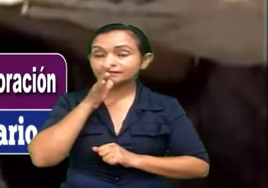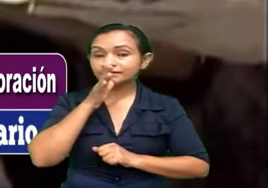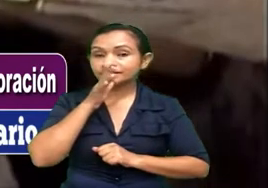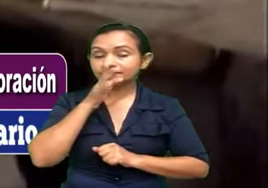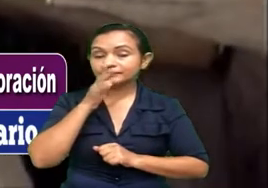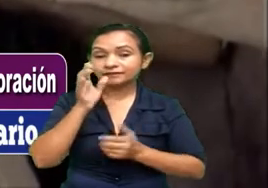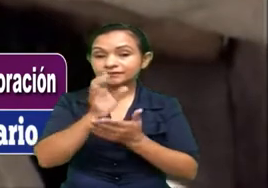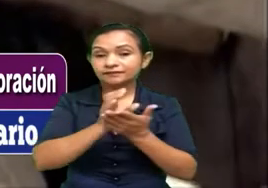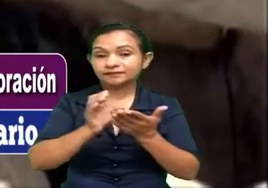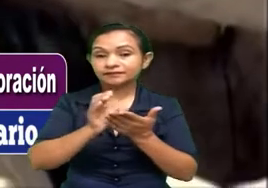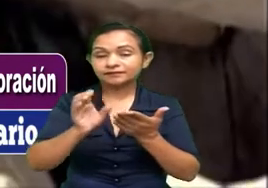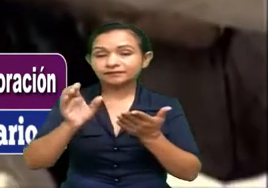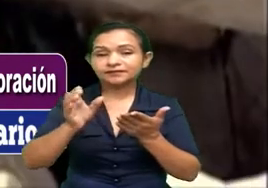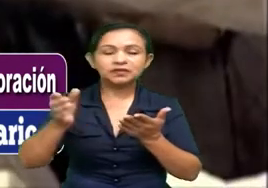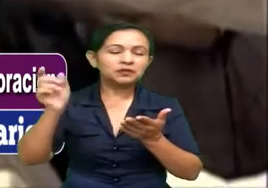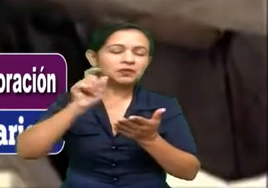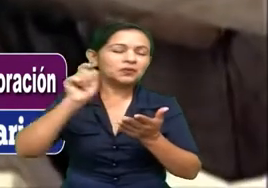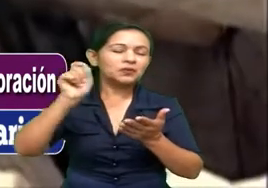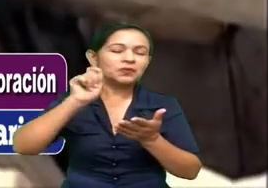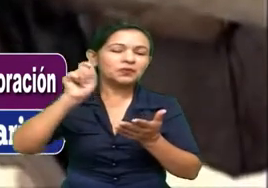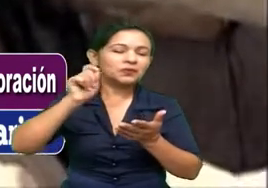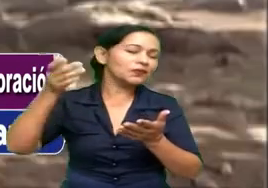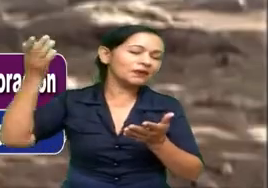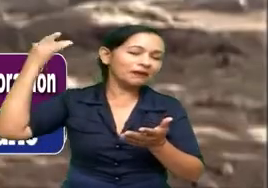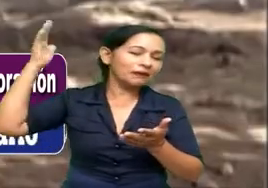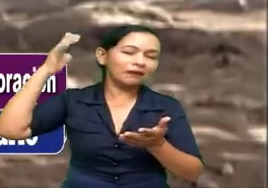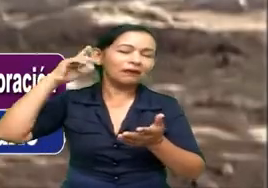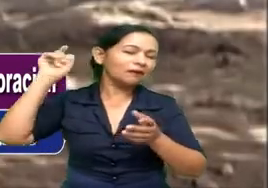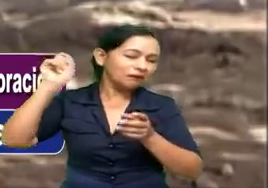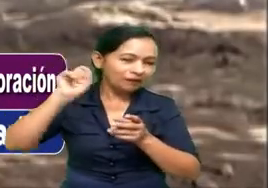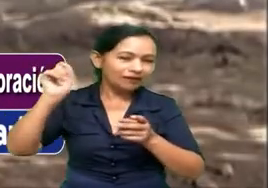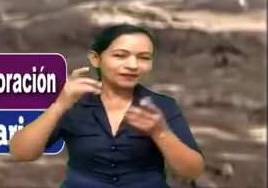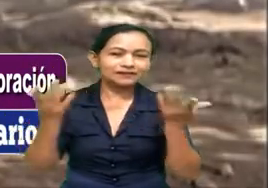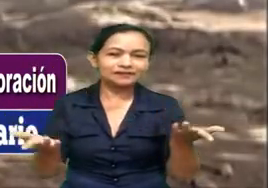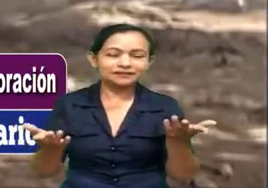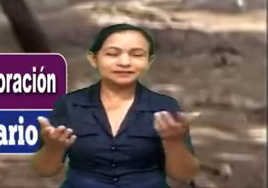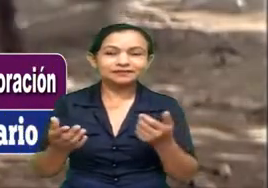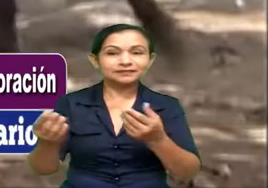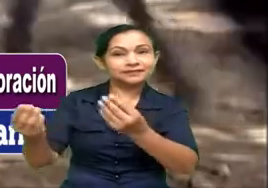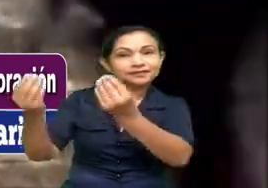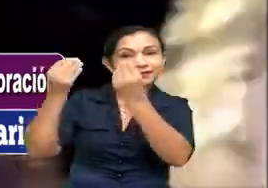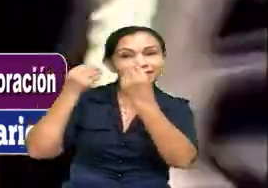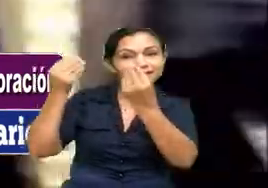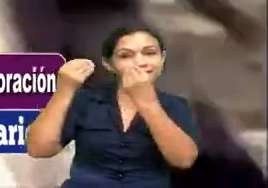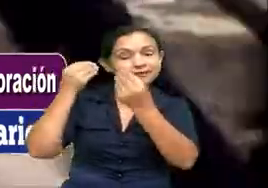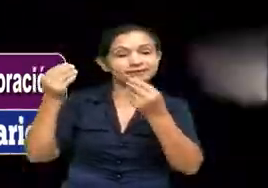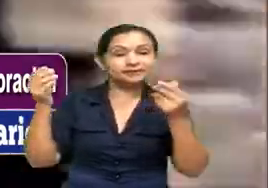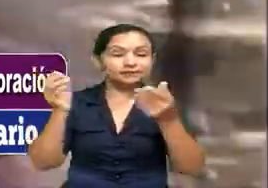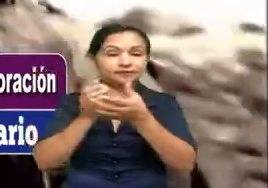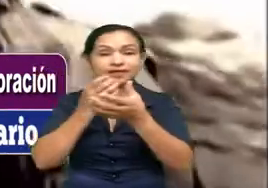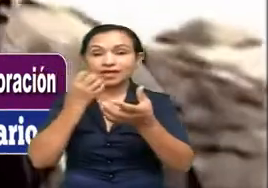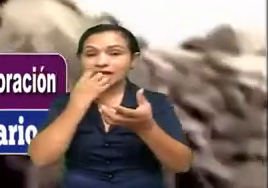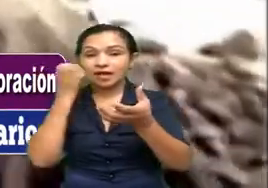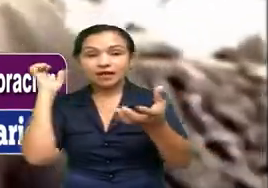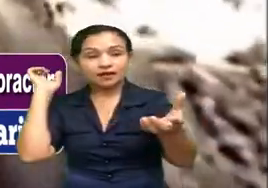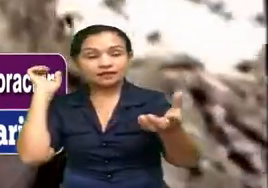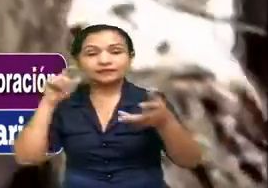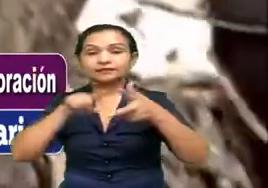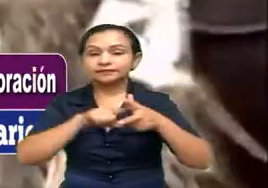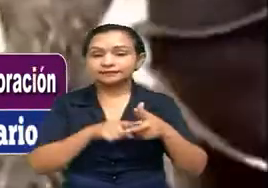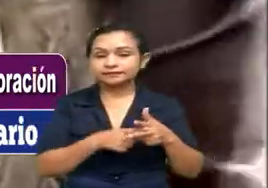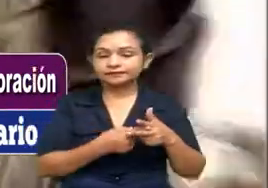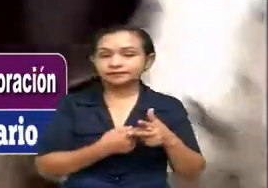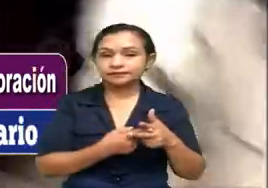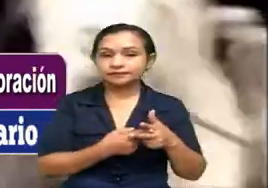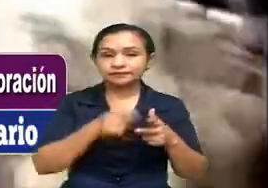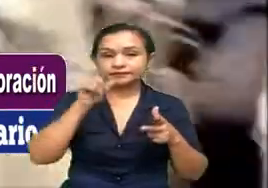el colegio, pues, hace muchas lunas, me enseñaron que la batalla de San Jacinto había comenzado a